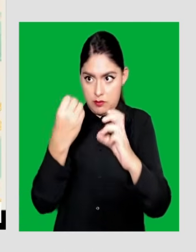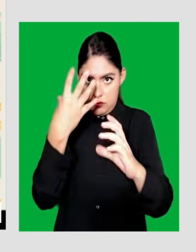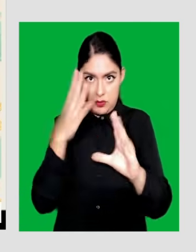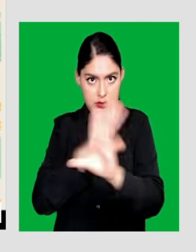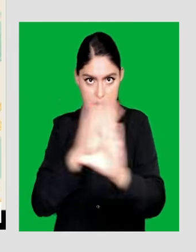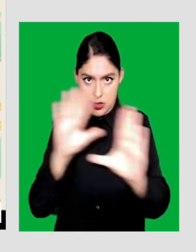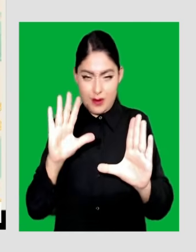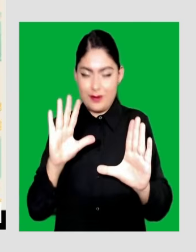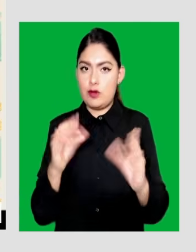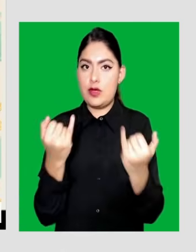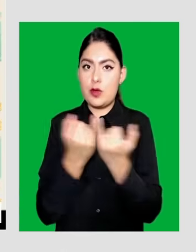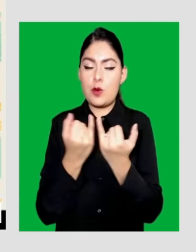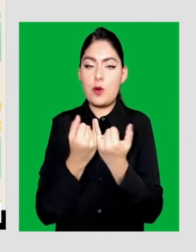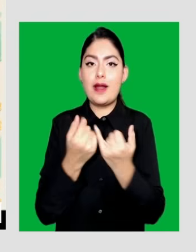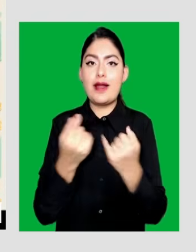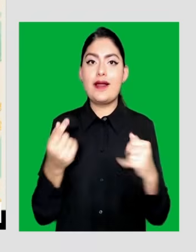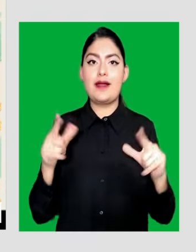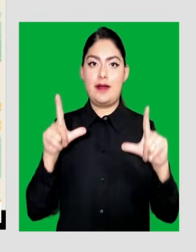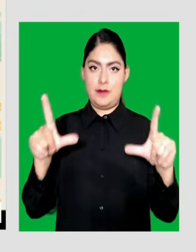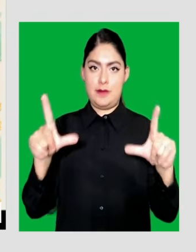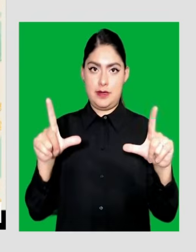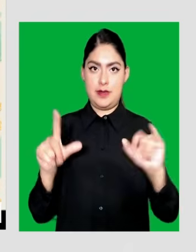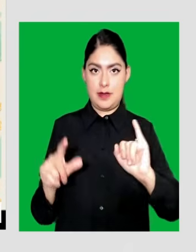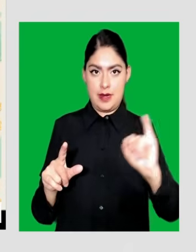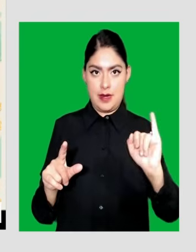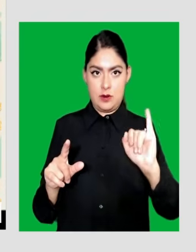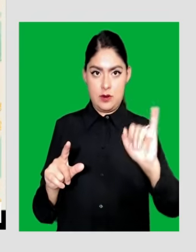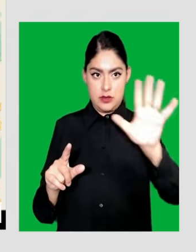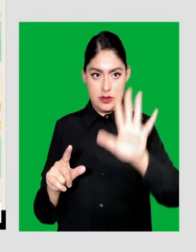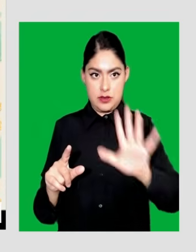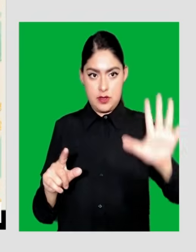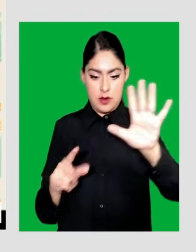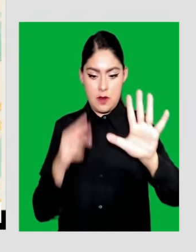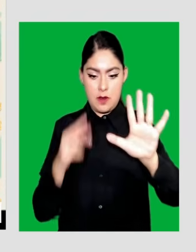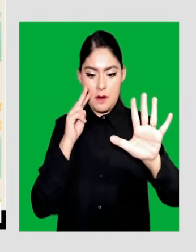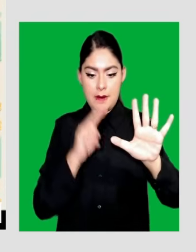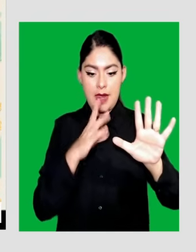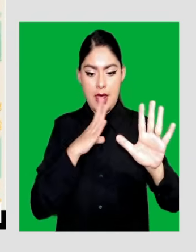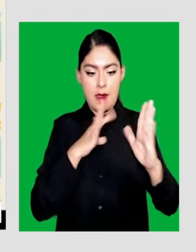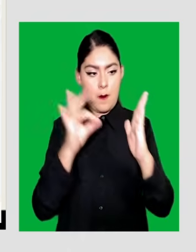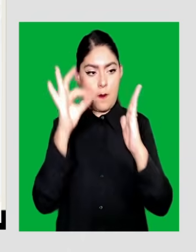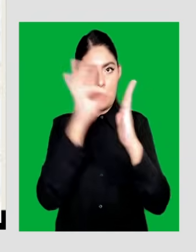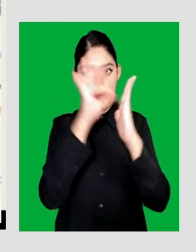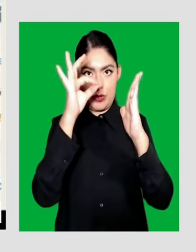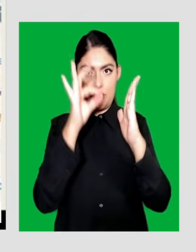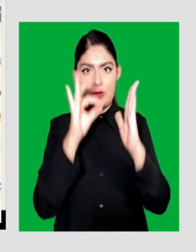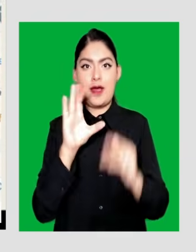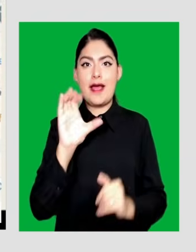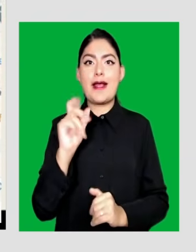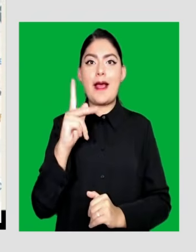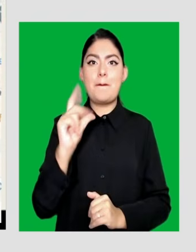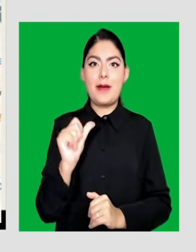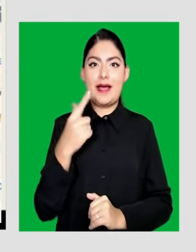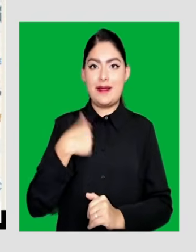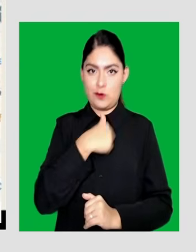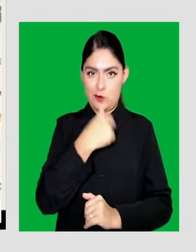Como vemos, ahora nos aparece dónde se encuentra la ubicación de la Suprema Corte.